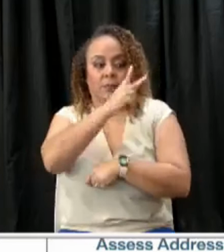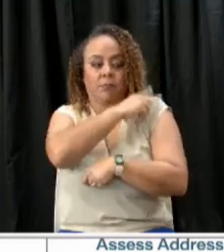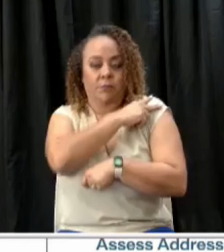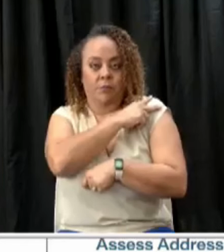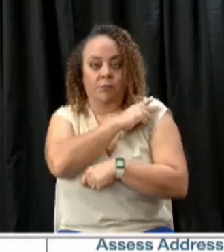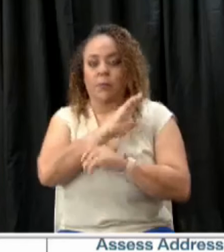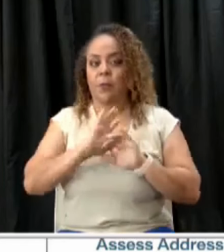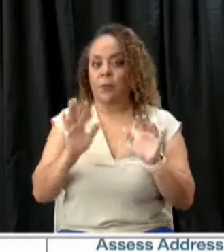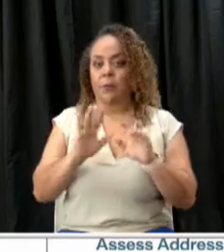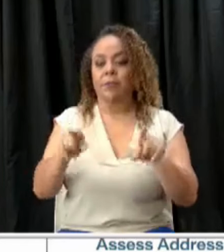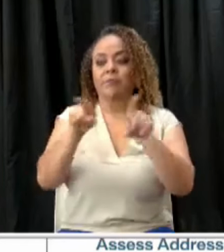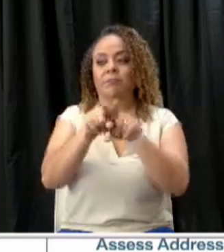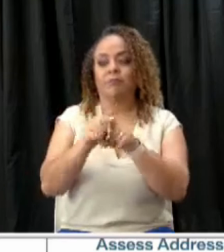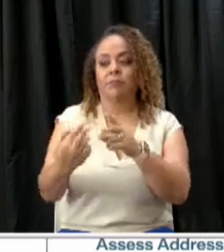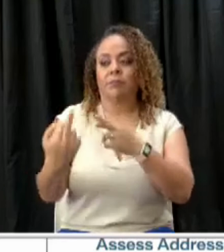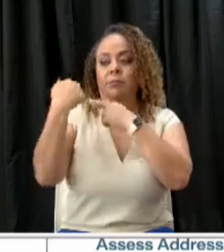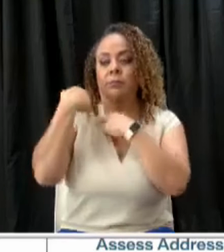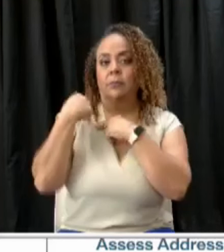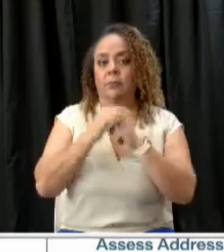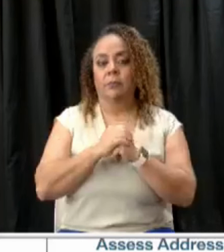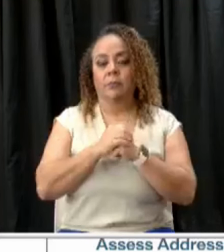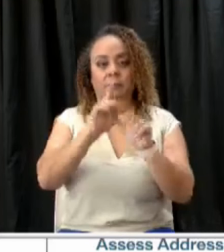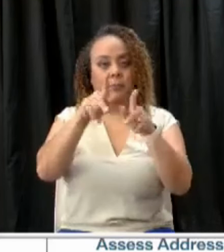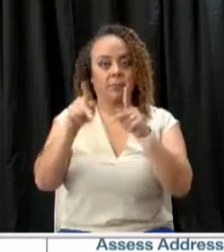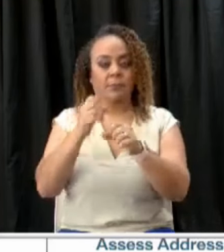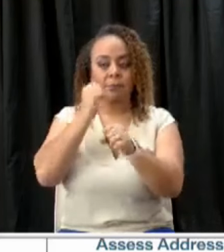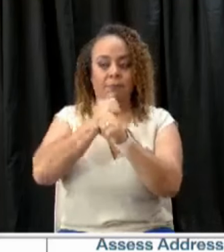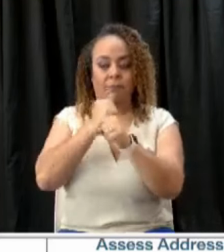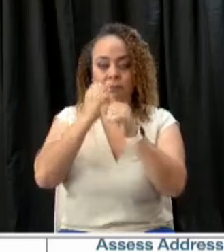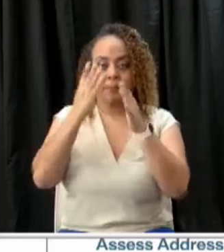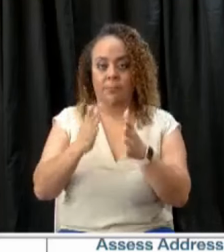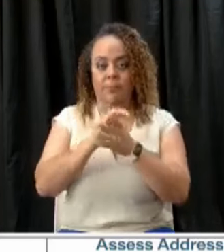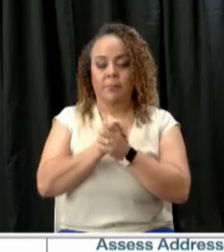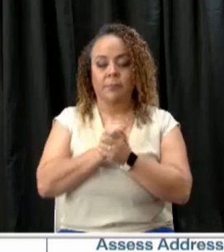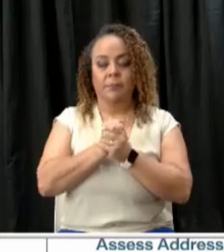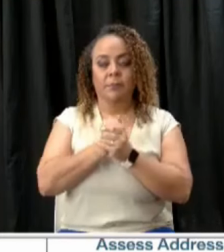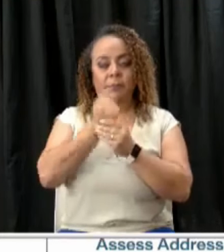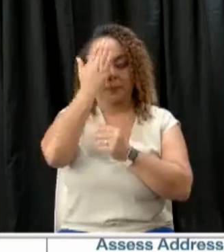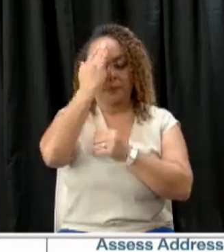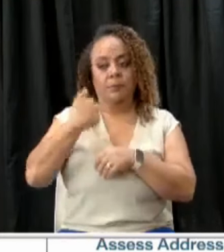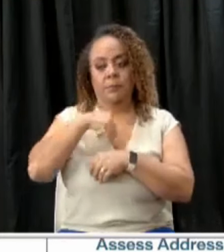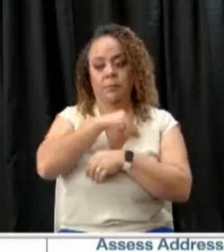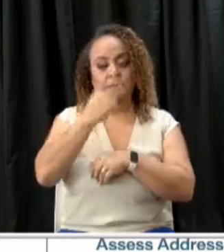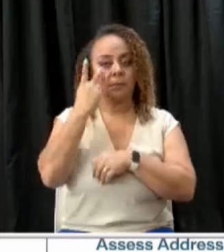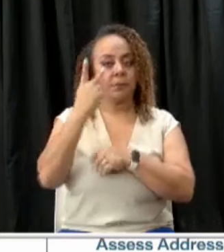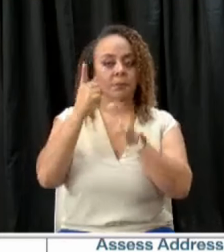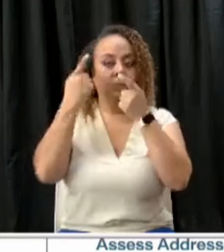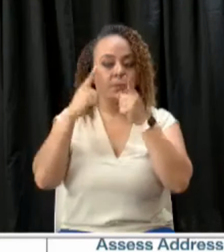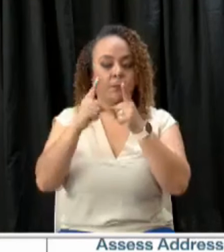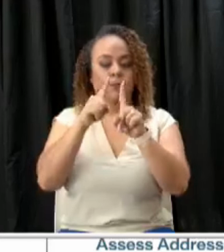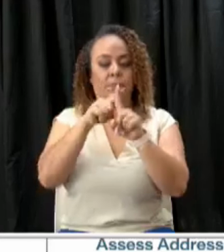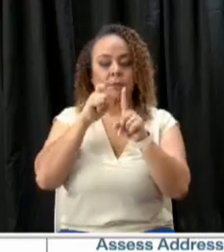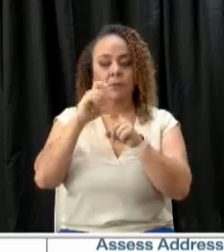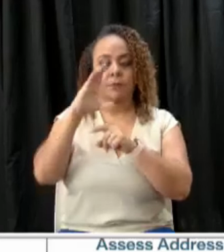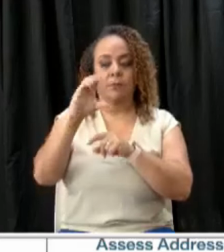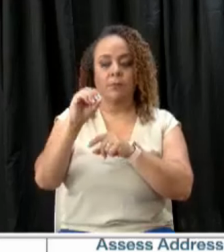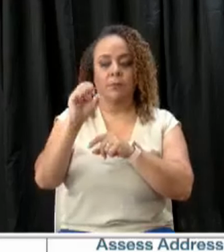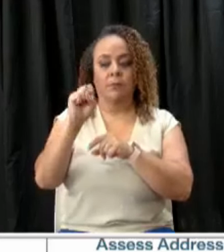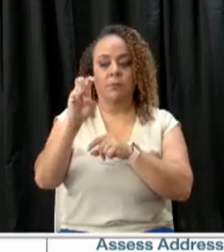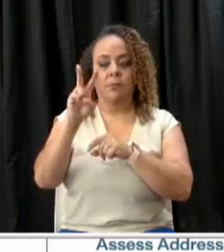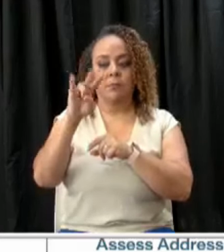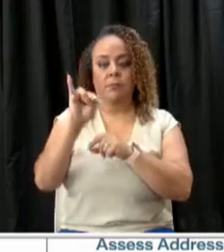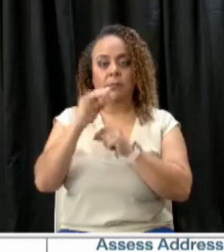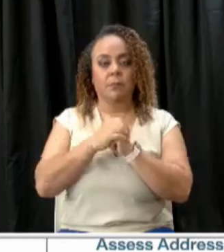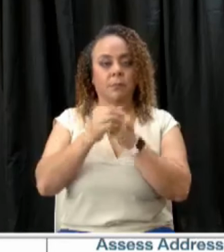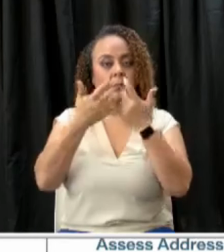sino también la responsabilidad de la persona trabajadora que tiene. Porque hemos conocido de casos desde el Consejo de Salud Ocupacional